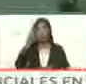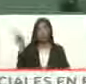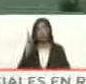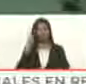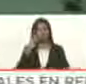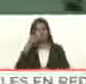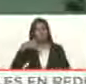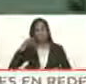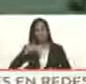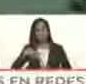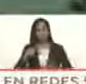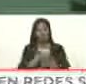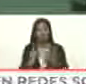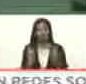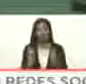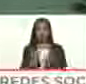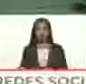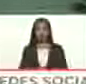de mucha voluntad.